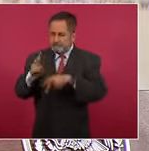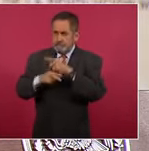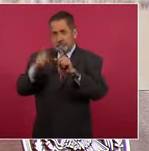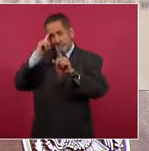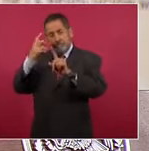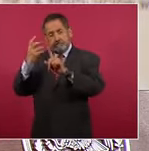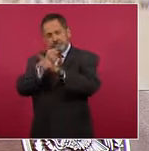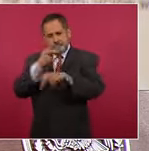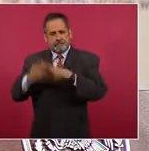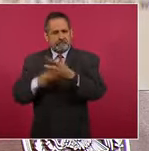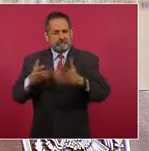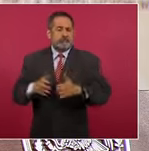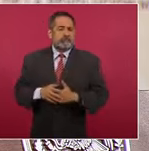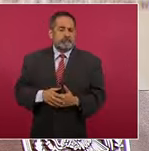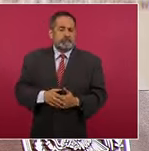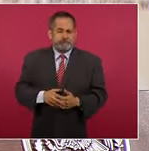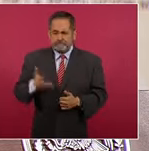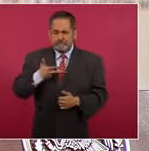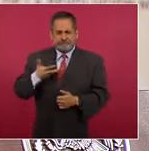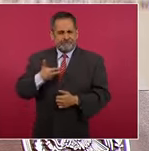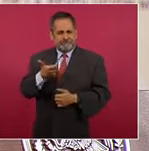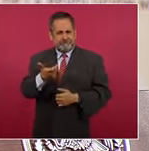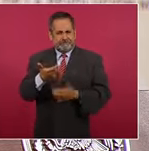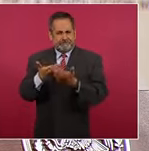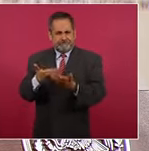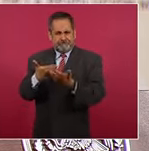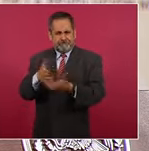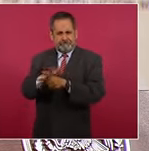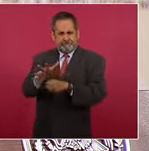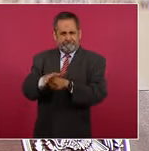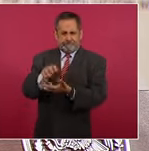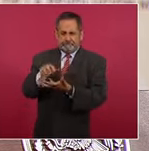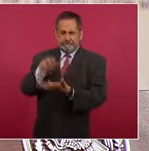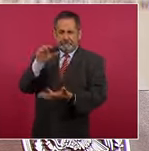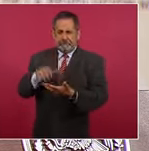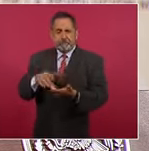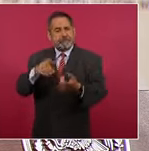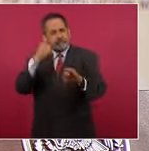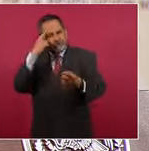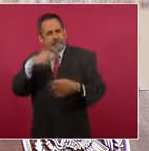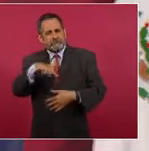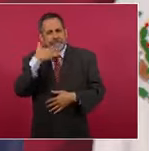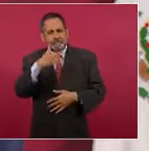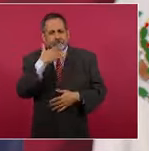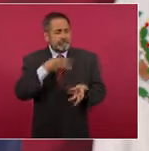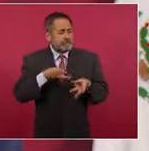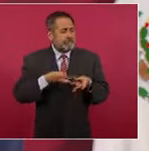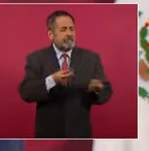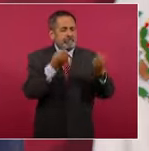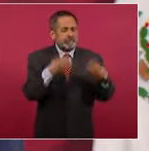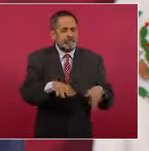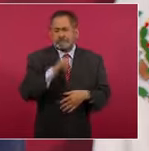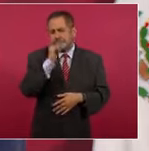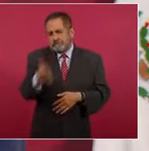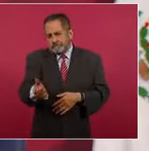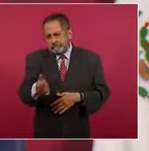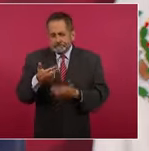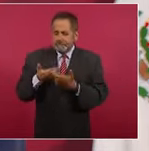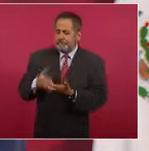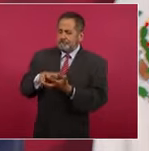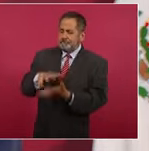a lograr. Tenemos los recursos. Como no hay corrupción, yo esto lo dije